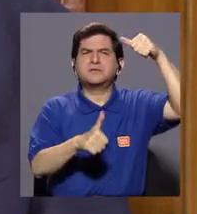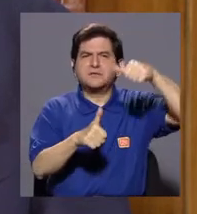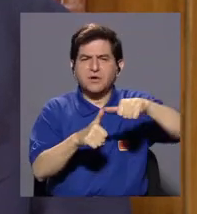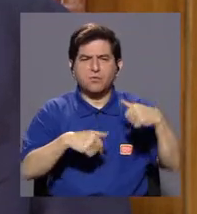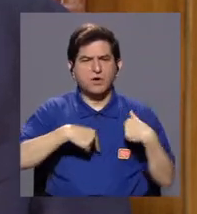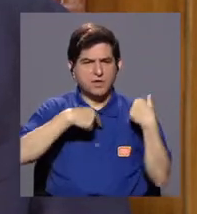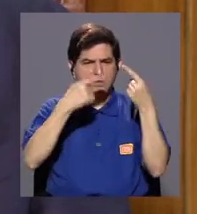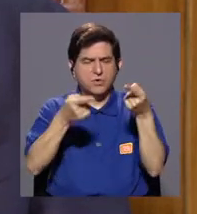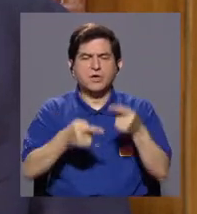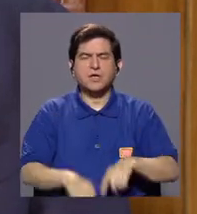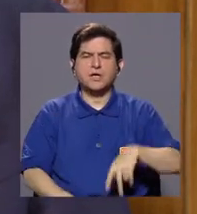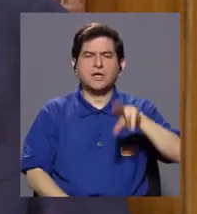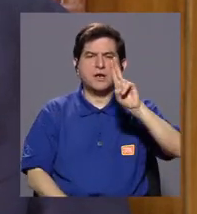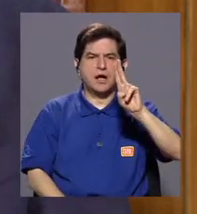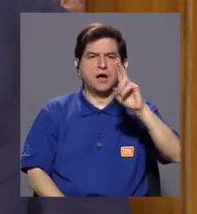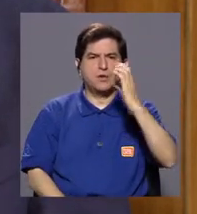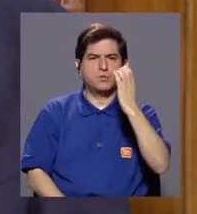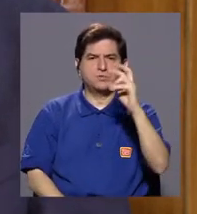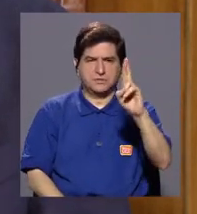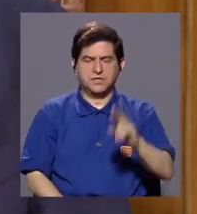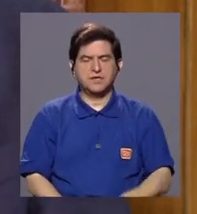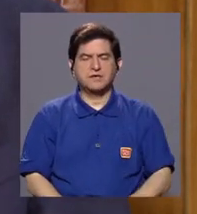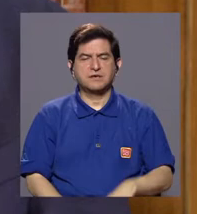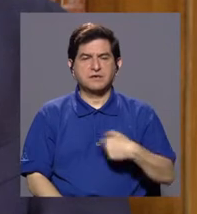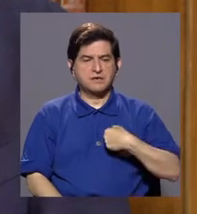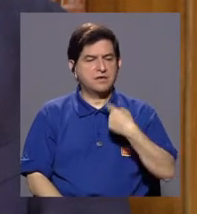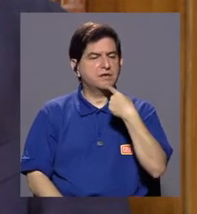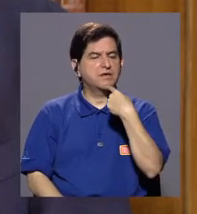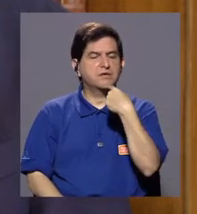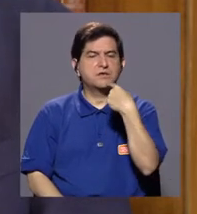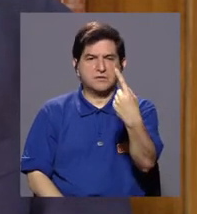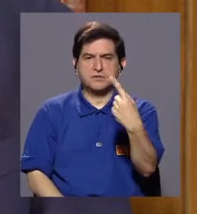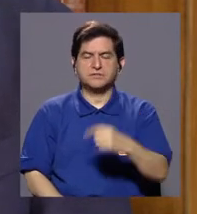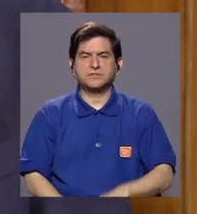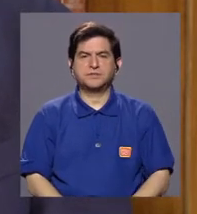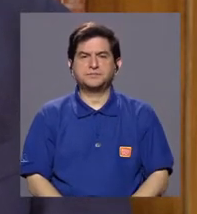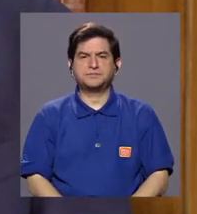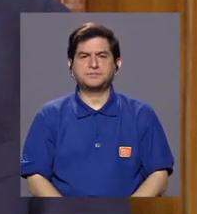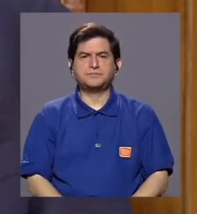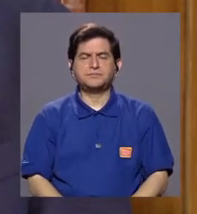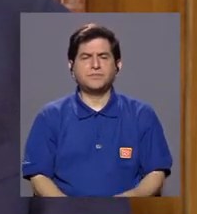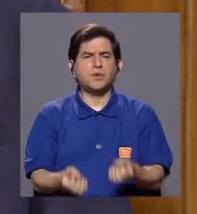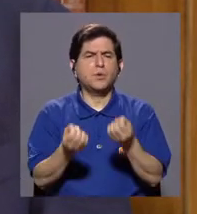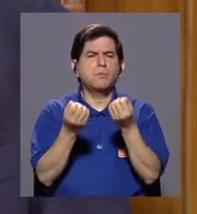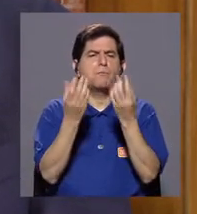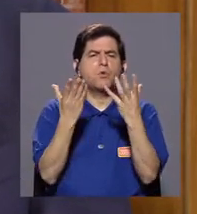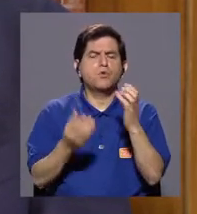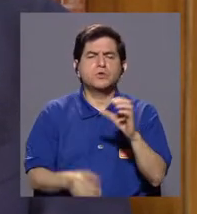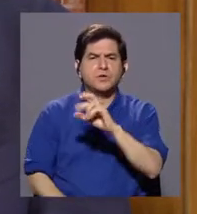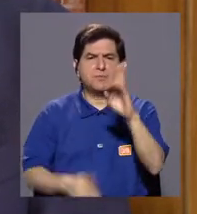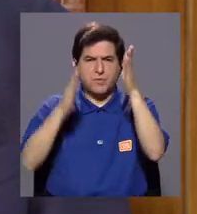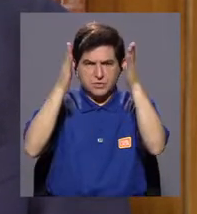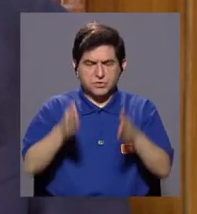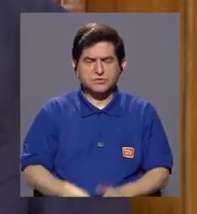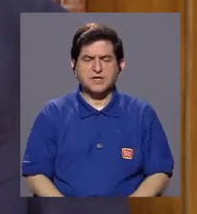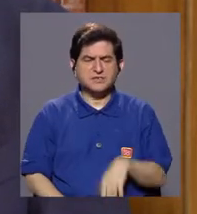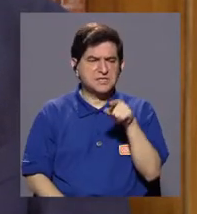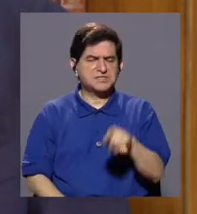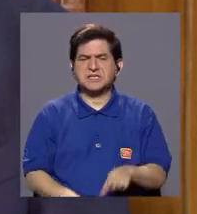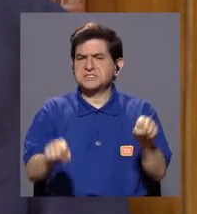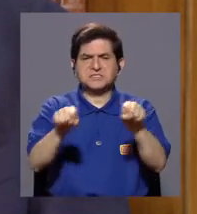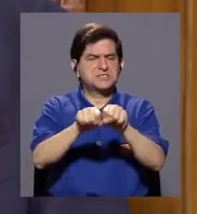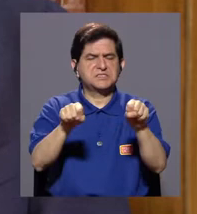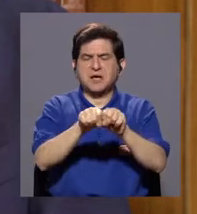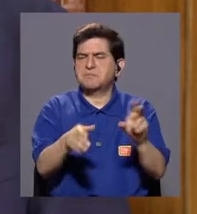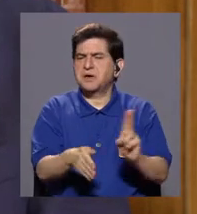Recuerdo haber ido a la Universidad de Costa Rica y haber dicho que mucho costarricense no gastaba zapatos